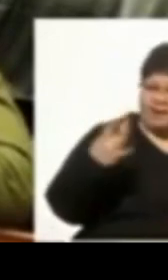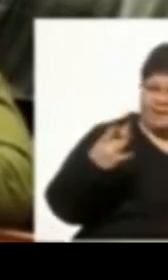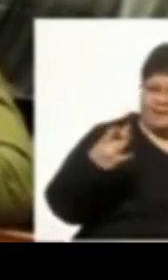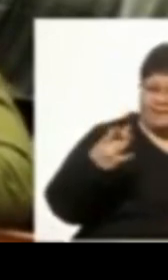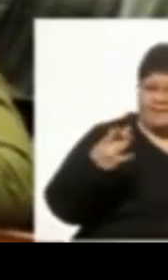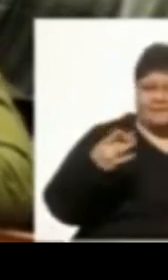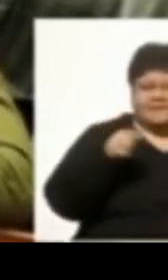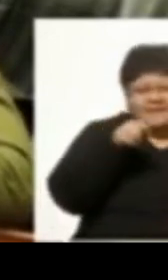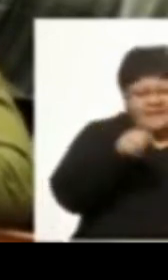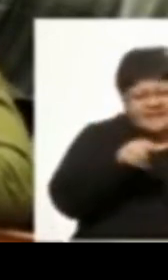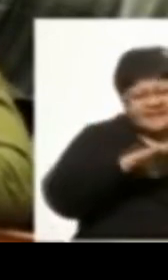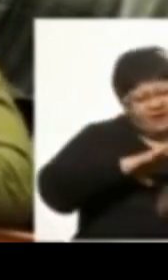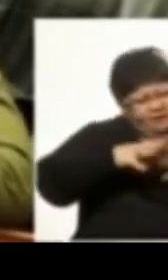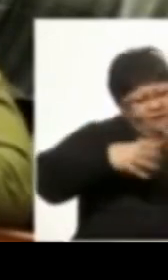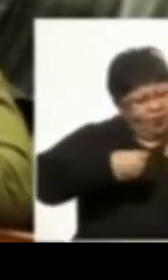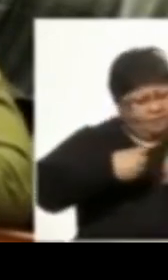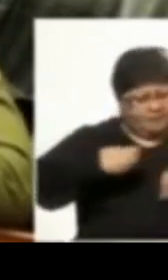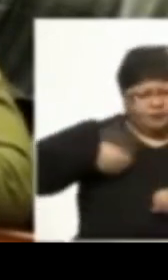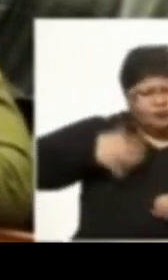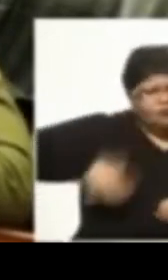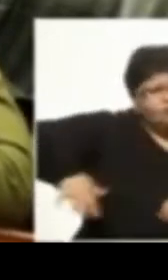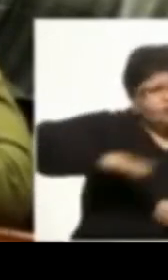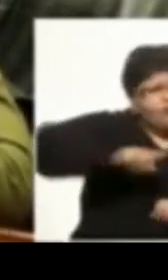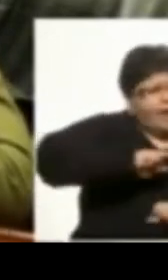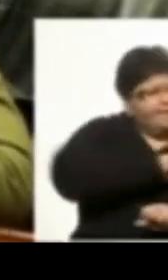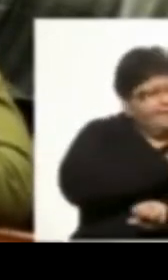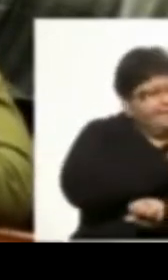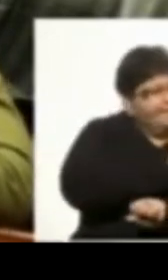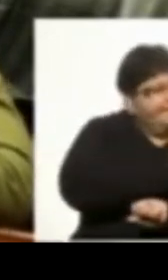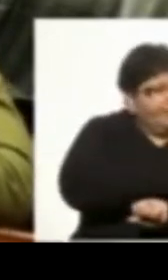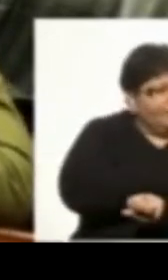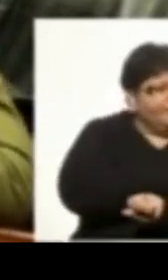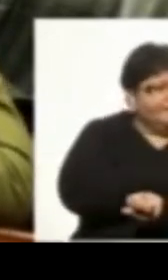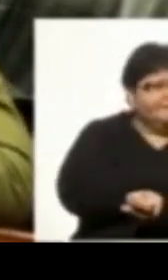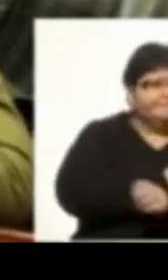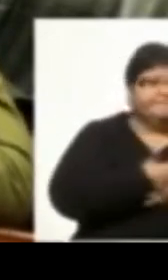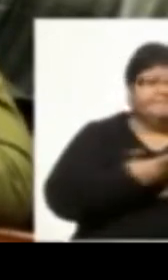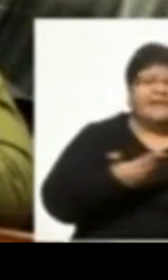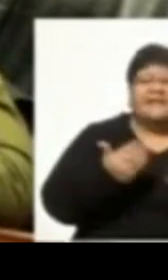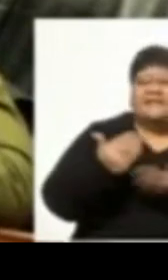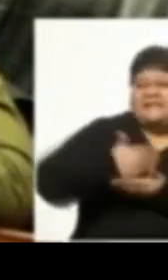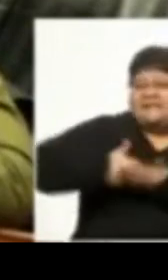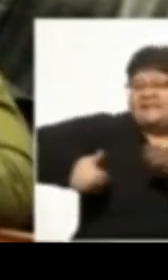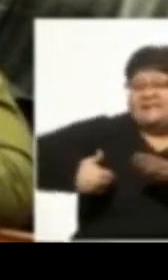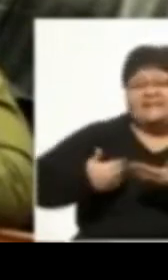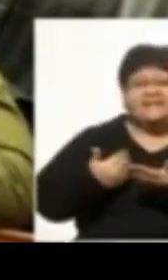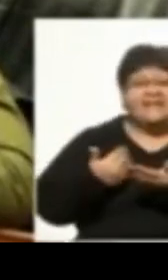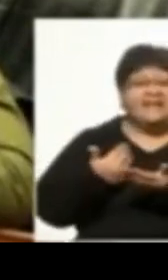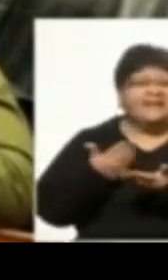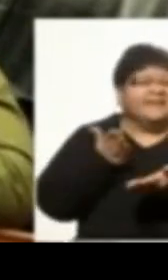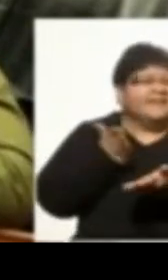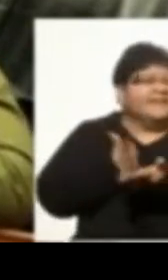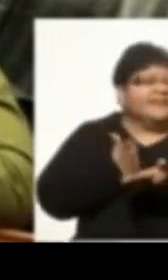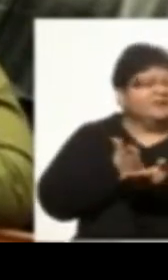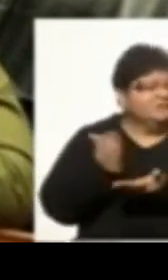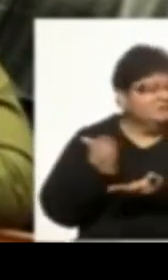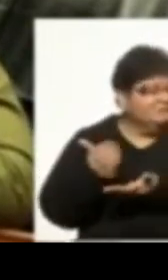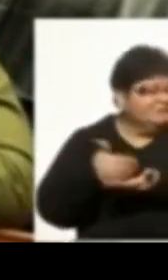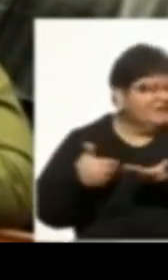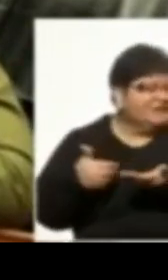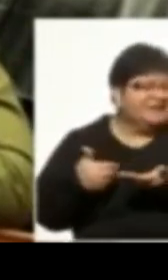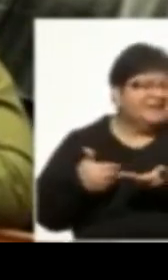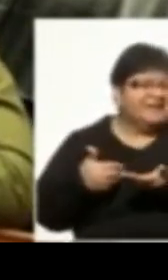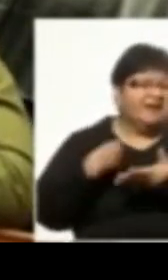ahí. Y no sé si la autora hoy querría lo mismo, ¿entendés? Porque también ella hace toda una